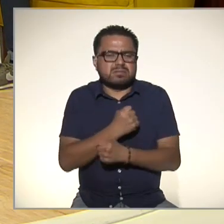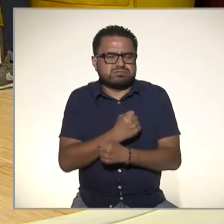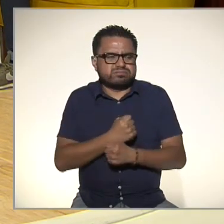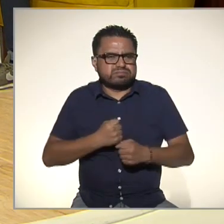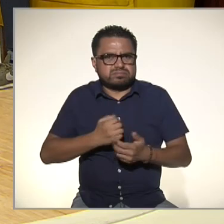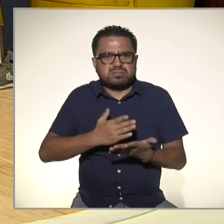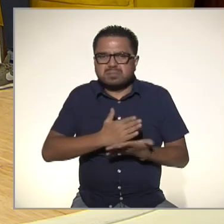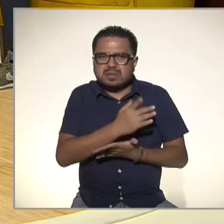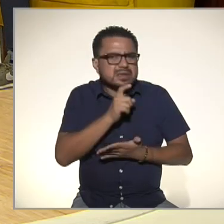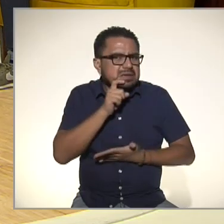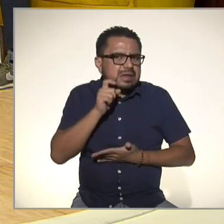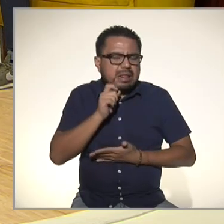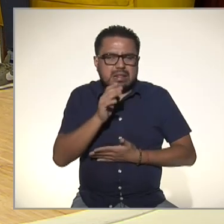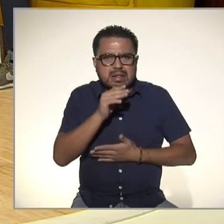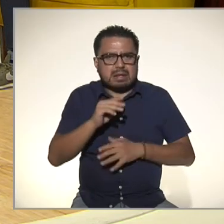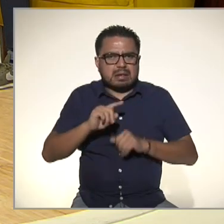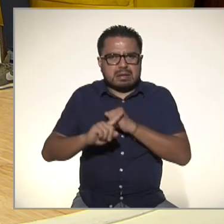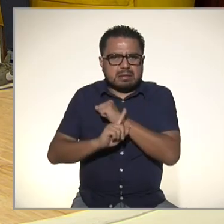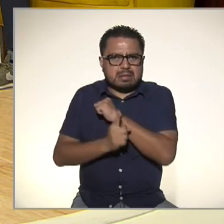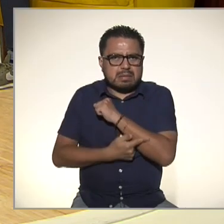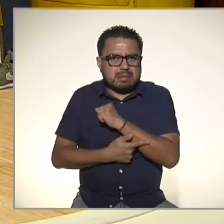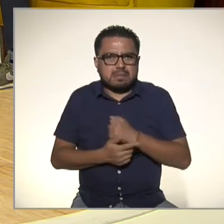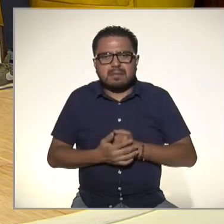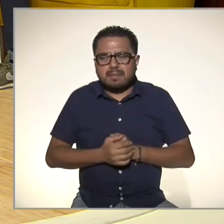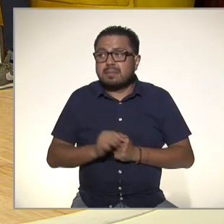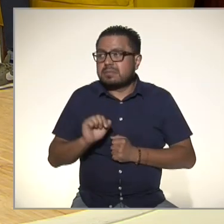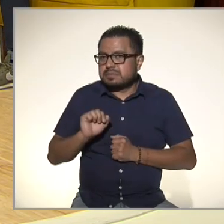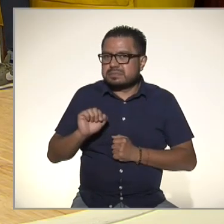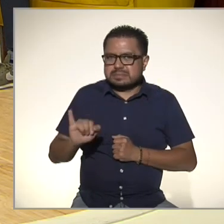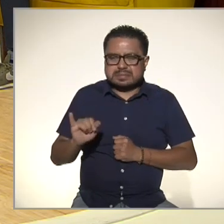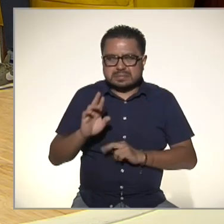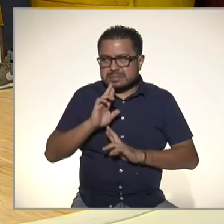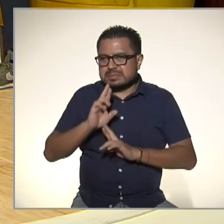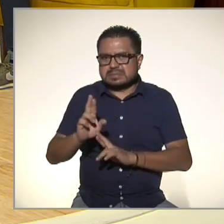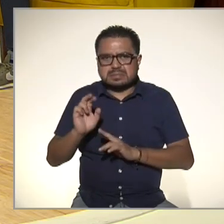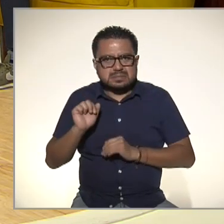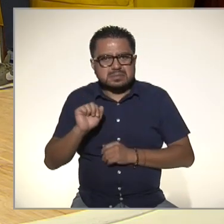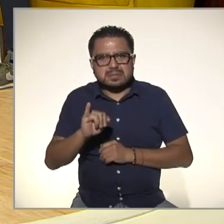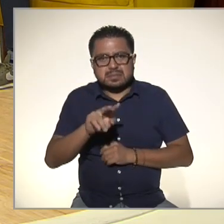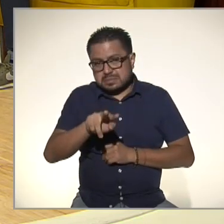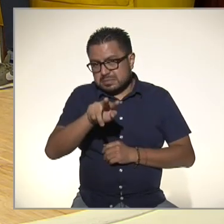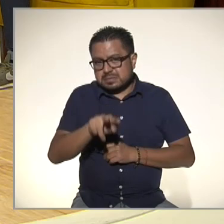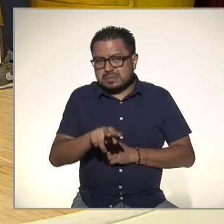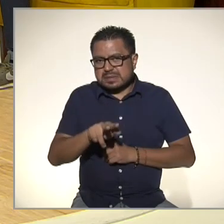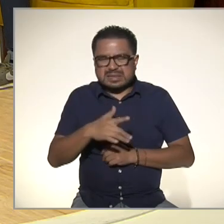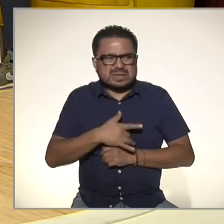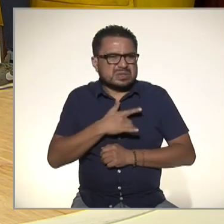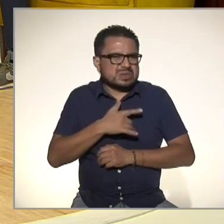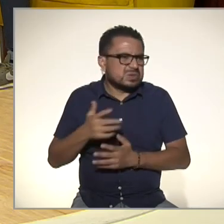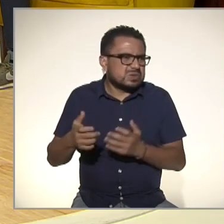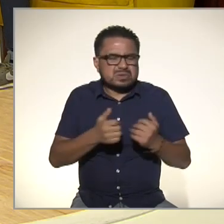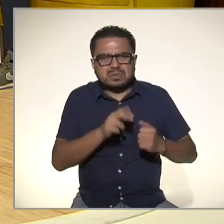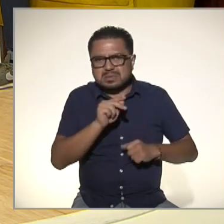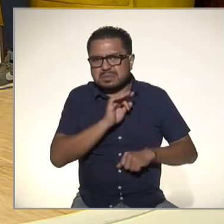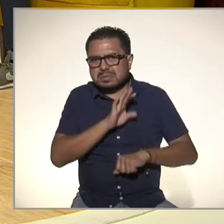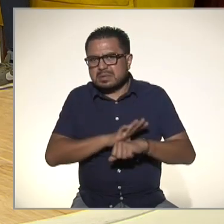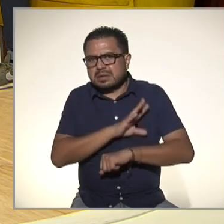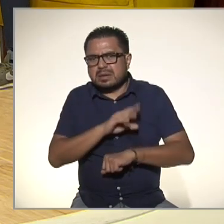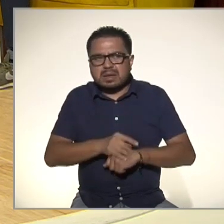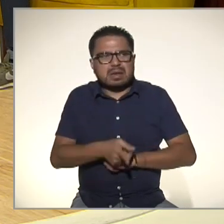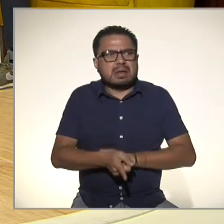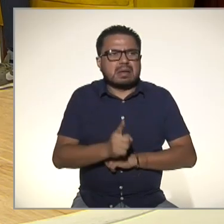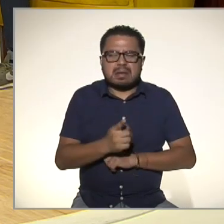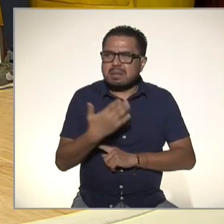interfiere con la sexualidad y la reproducción? Sí. La respuesta es sí. ¿Es verdad que el estrés puede que no me permita tener una